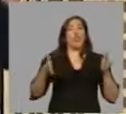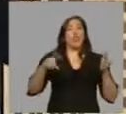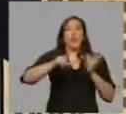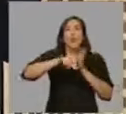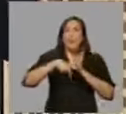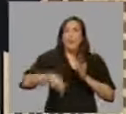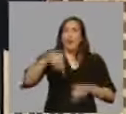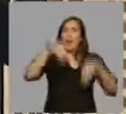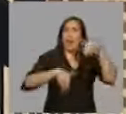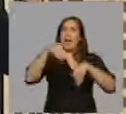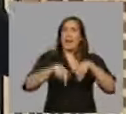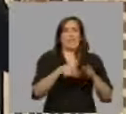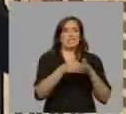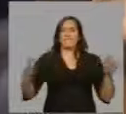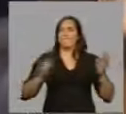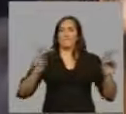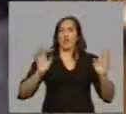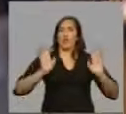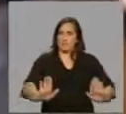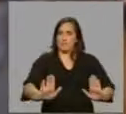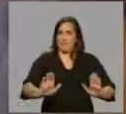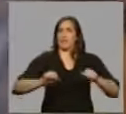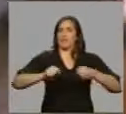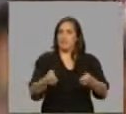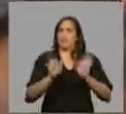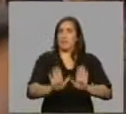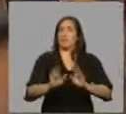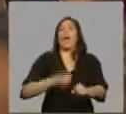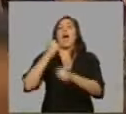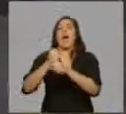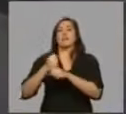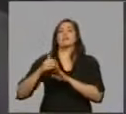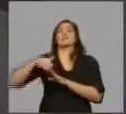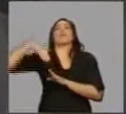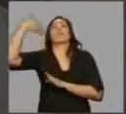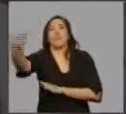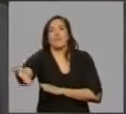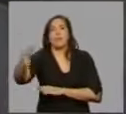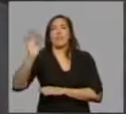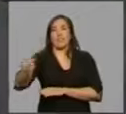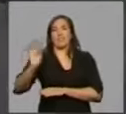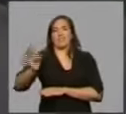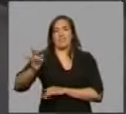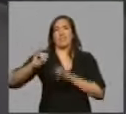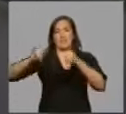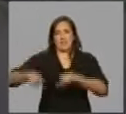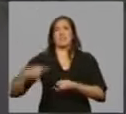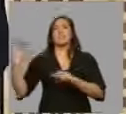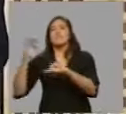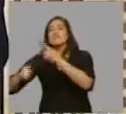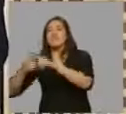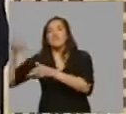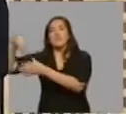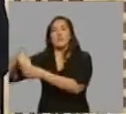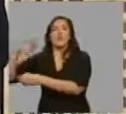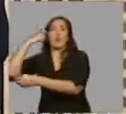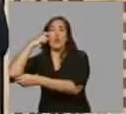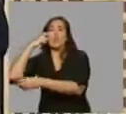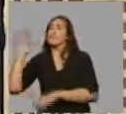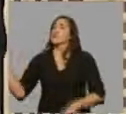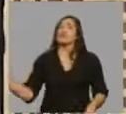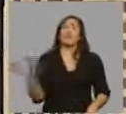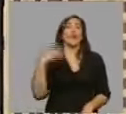Y espero que luego de una serena reflexión por parte de todos en diciembre. Y todos tendrán que responder a la justicia,